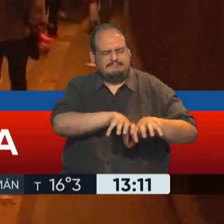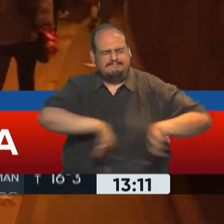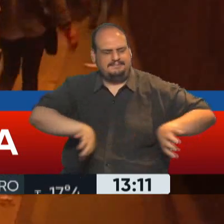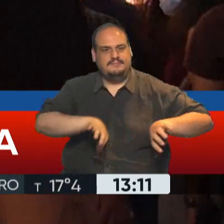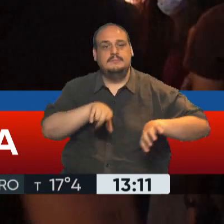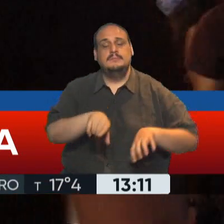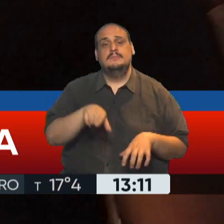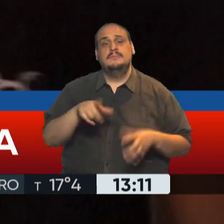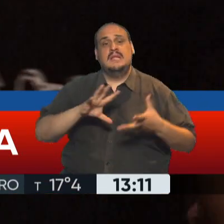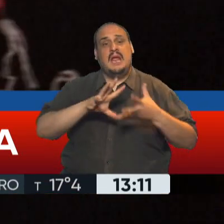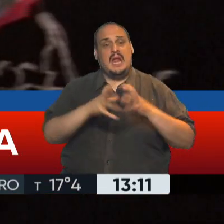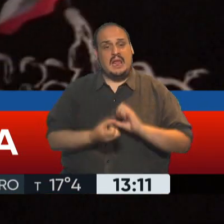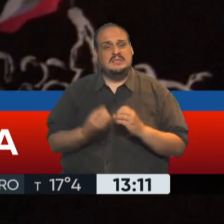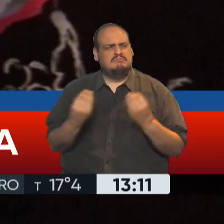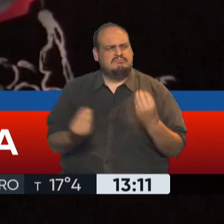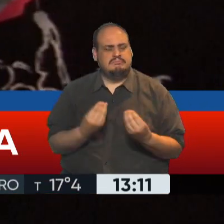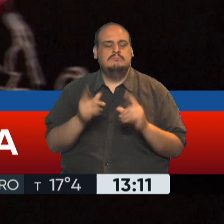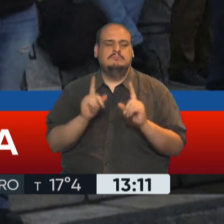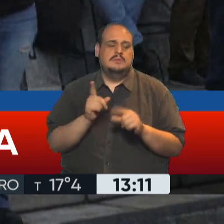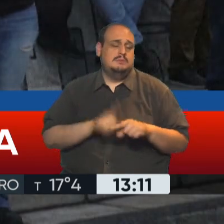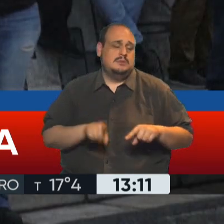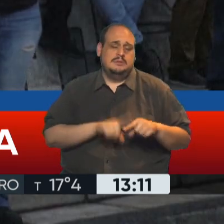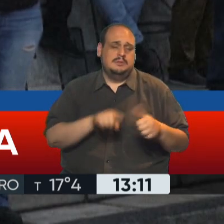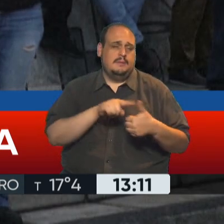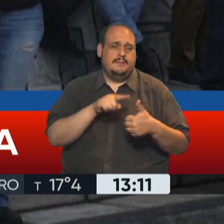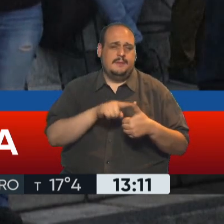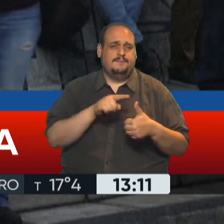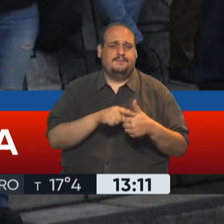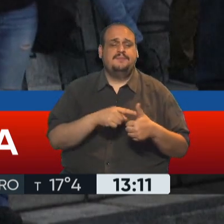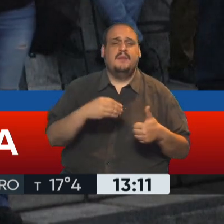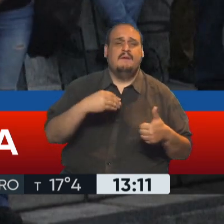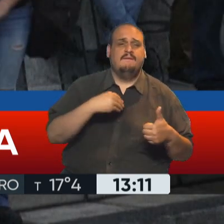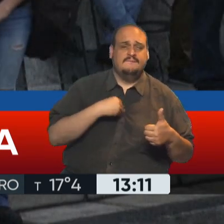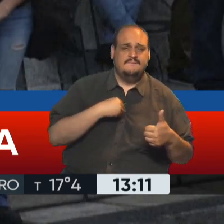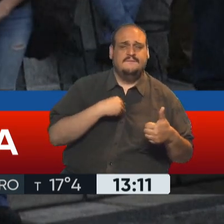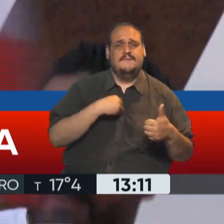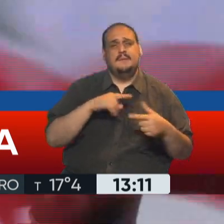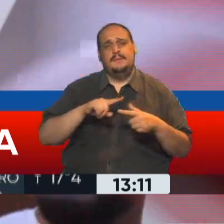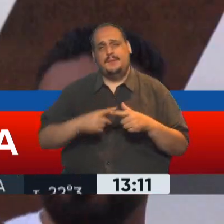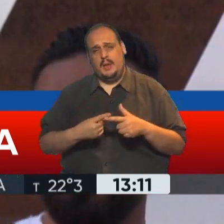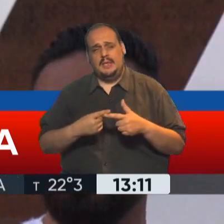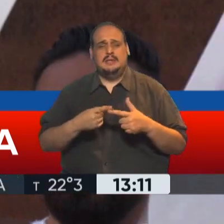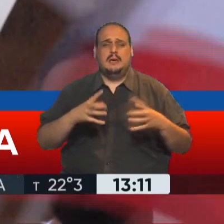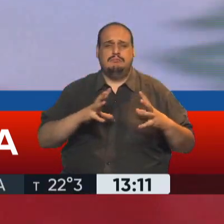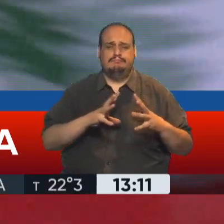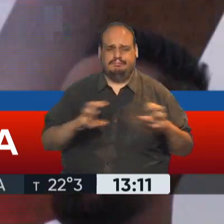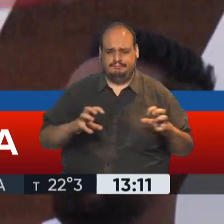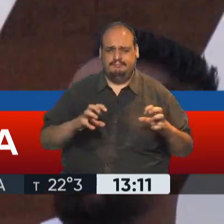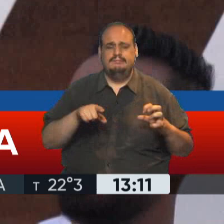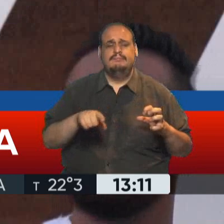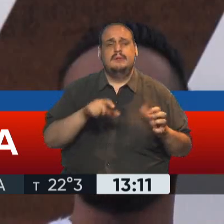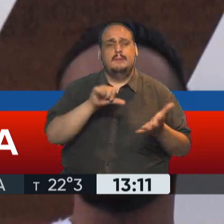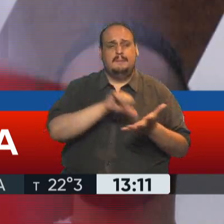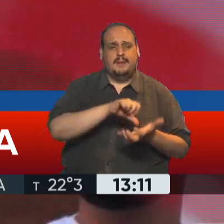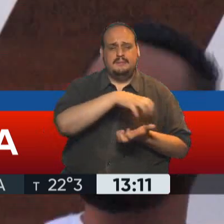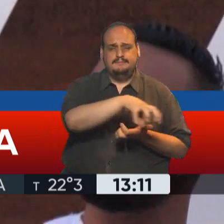componentes de la actual crisis son los mismos de siempre. Las disputas entre las múltiples facciones políticas y religiosas en que se divide este